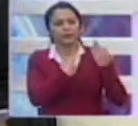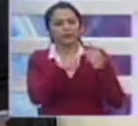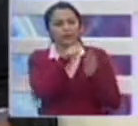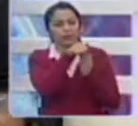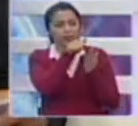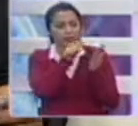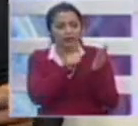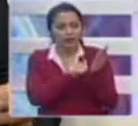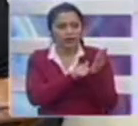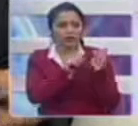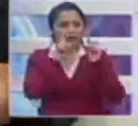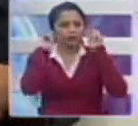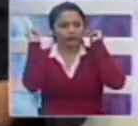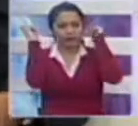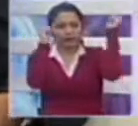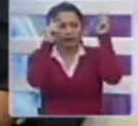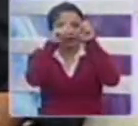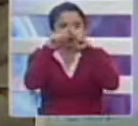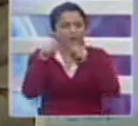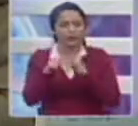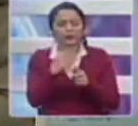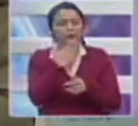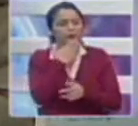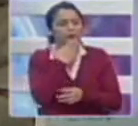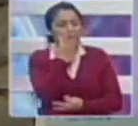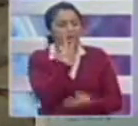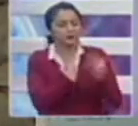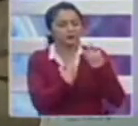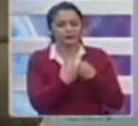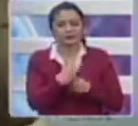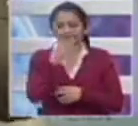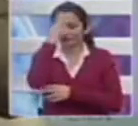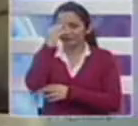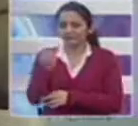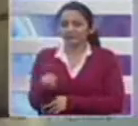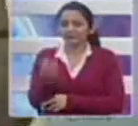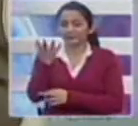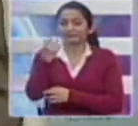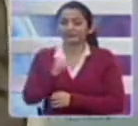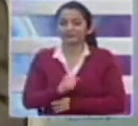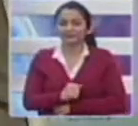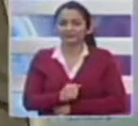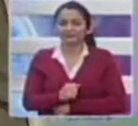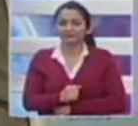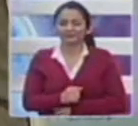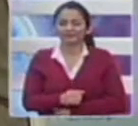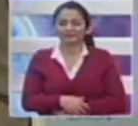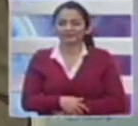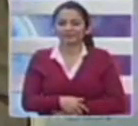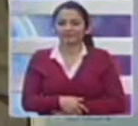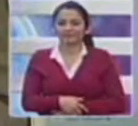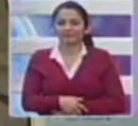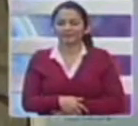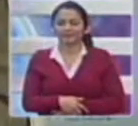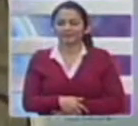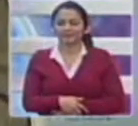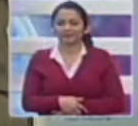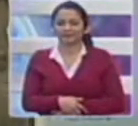actos significativos por estas fiestas? Buenos días. Buenos días, Fernando. Un gusto, un placer saludar a la ciudadanía. Bueno,